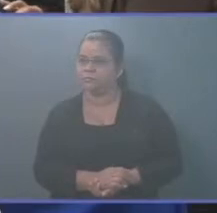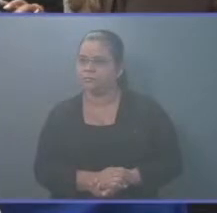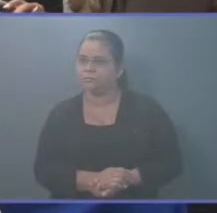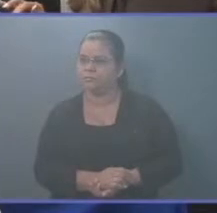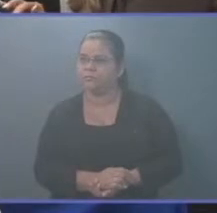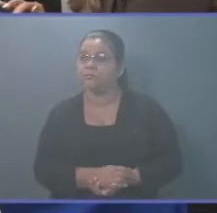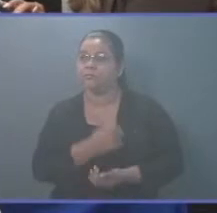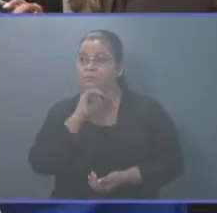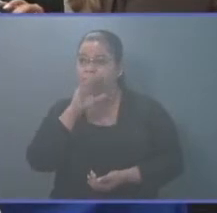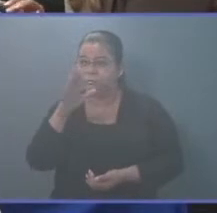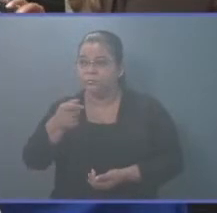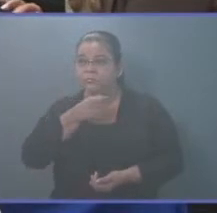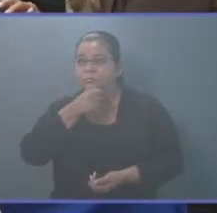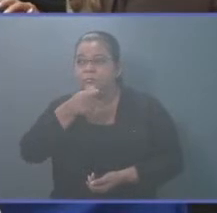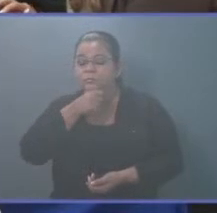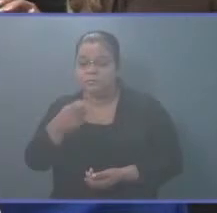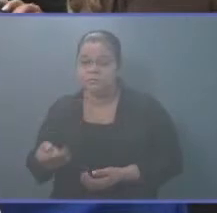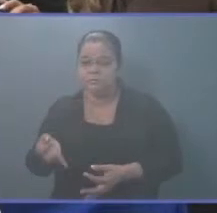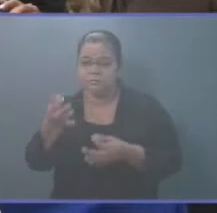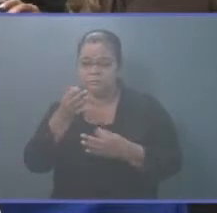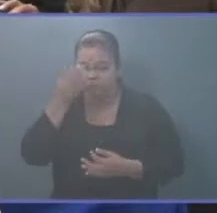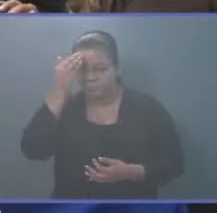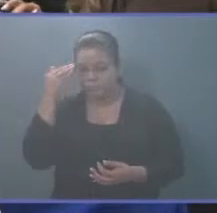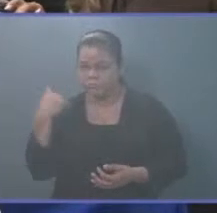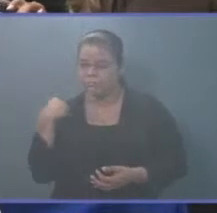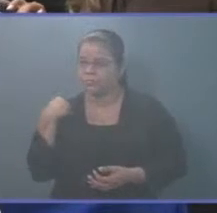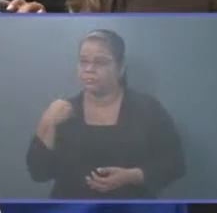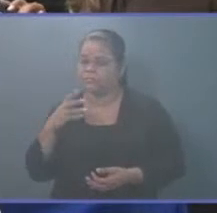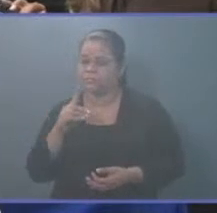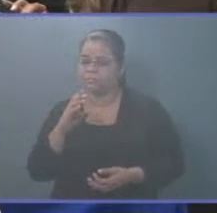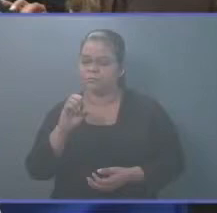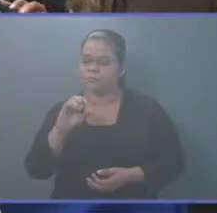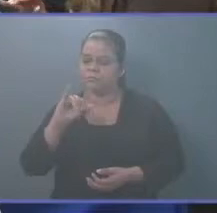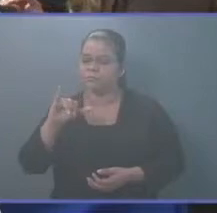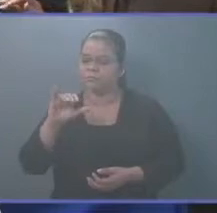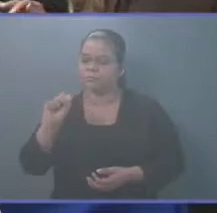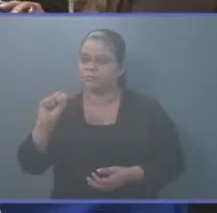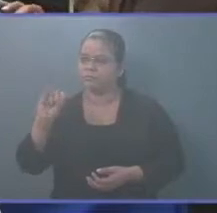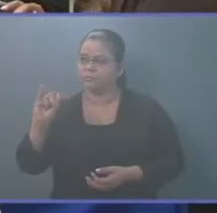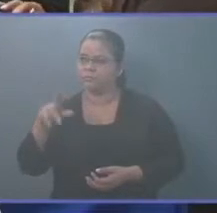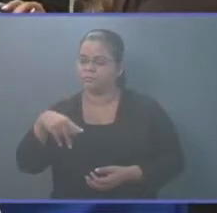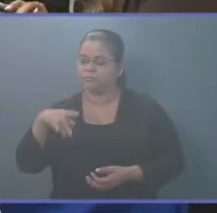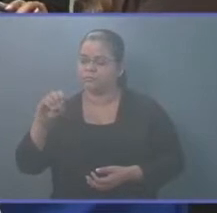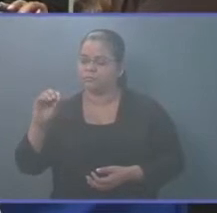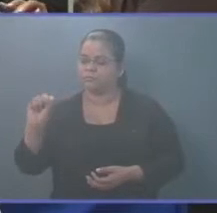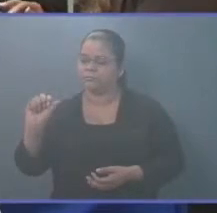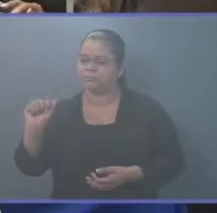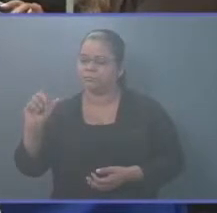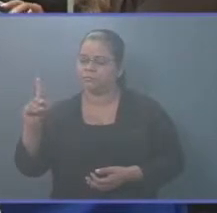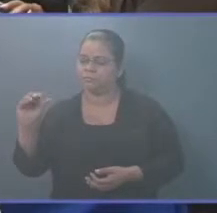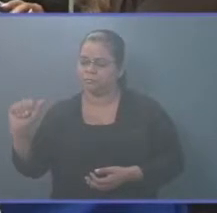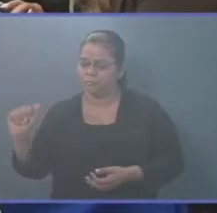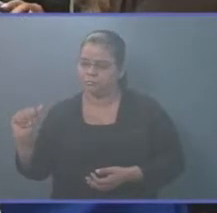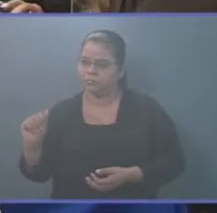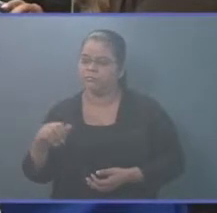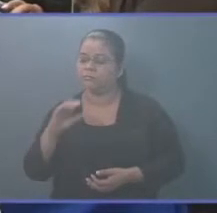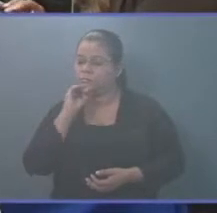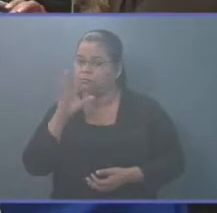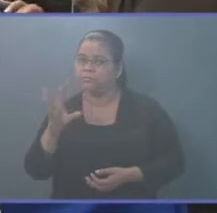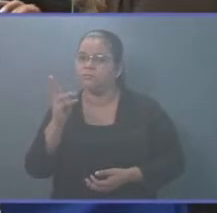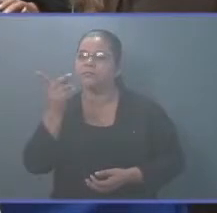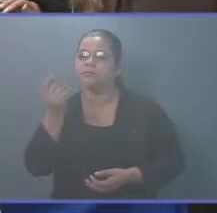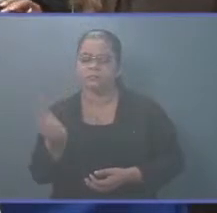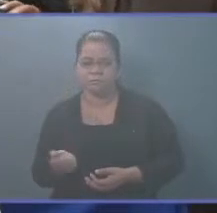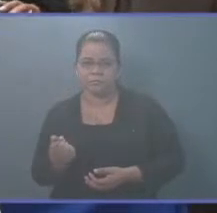La información que está remitiendo la licenciada Daisy Posada de Rodríguez Mesa es que la cantidad